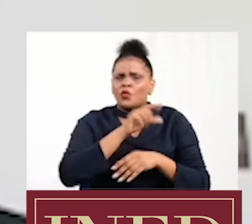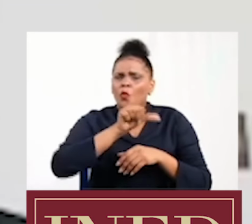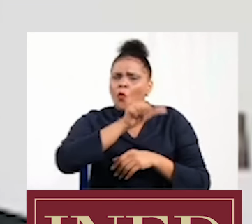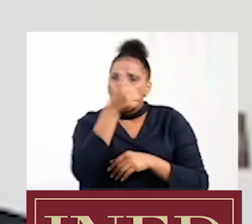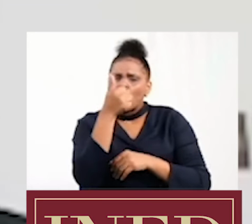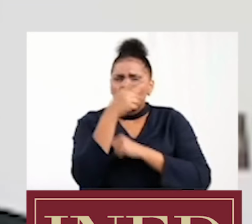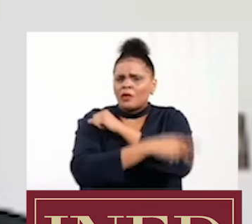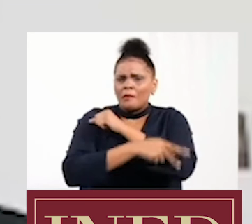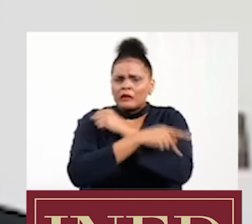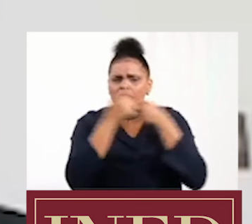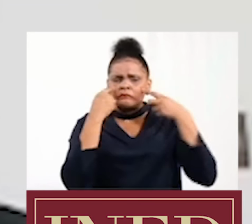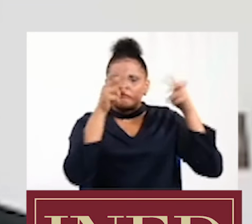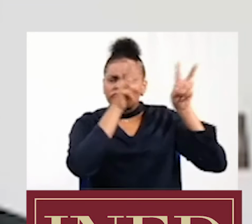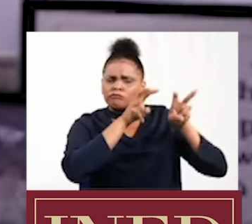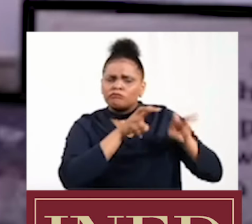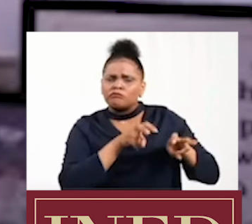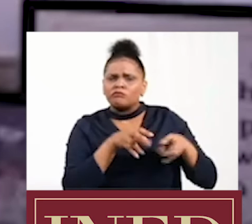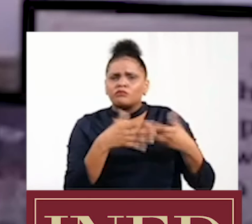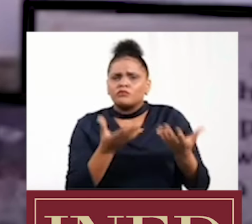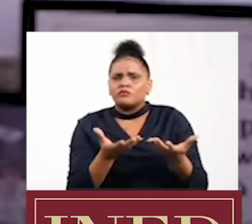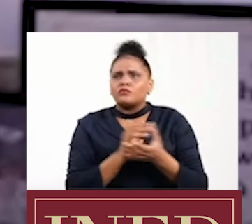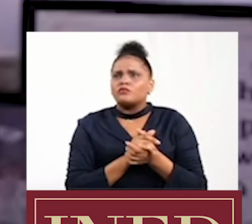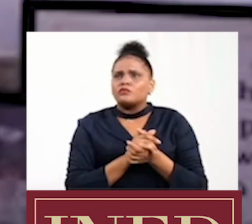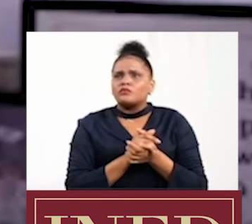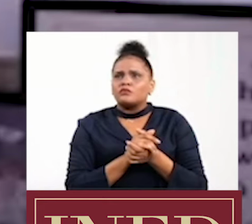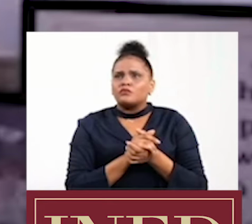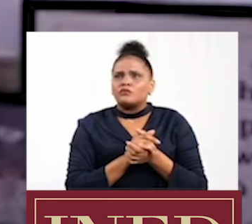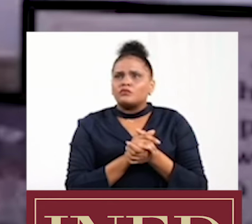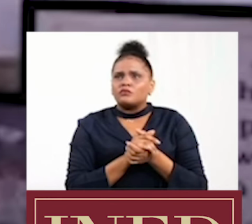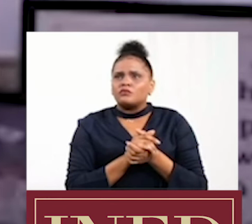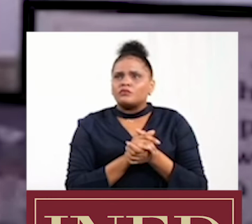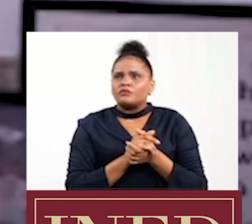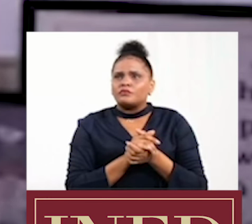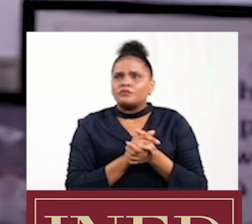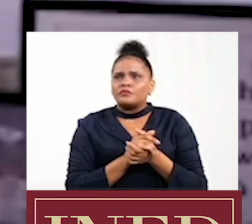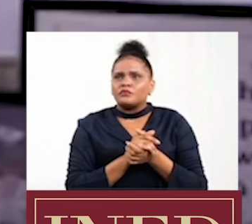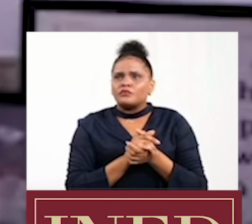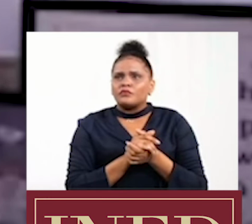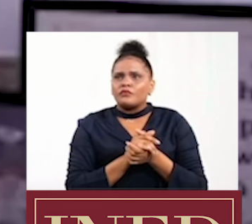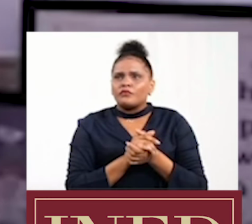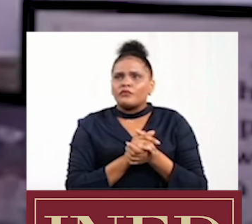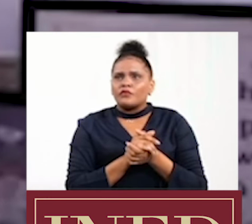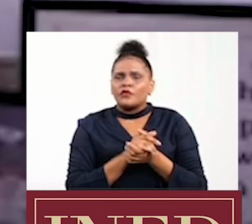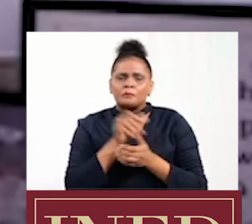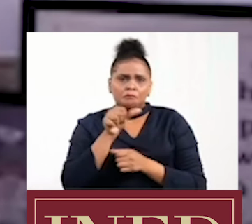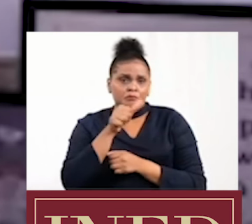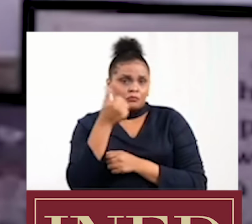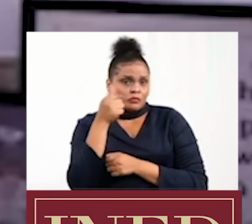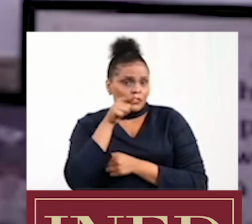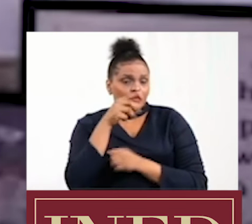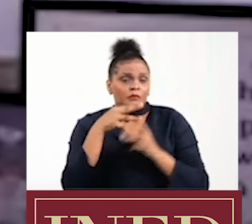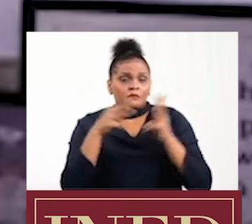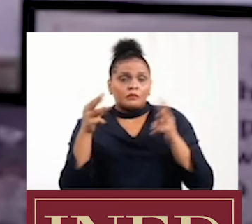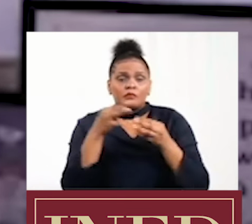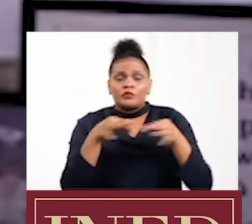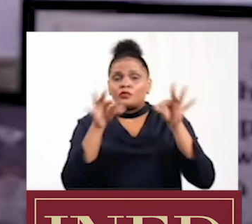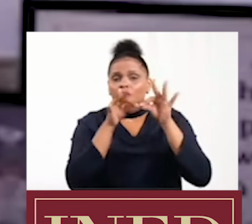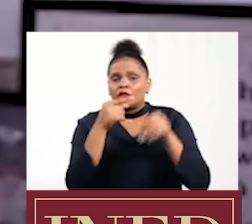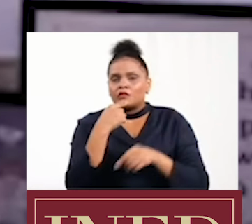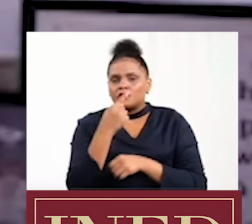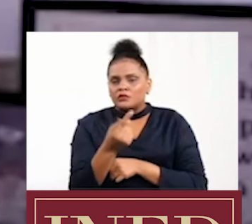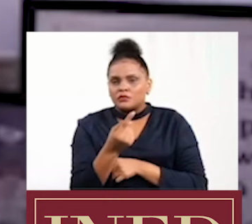otros países y bueno la experiencia ha sido diversa pero yo creo que ha sido muy interesante se puedo